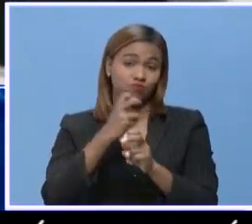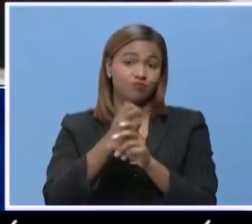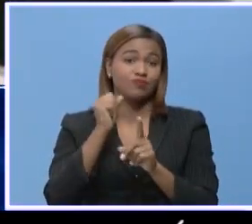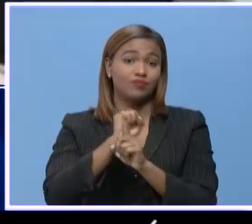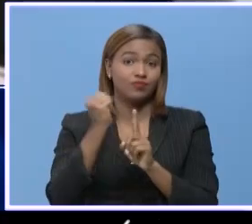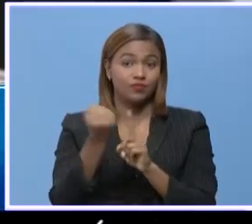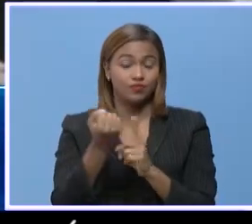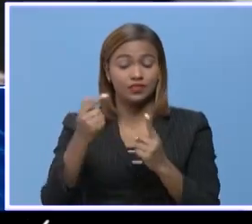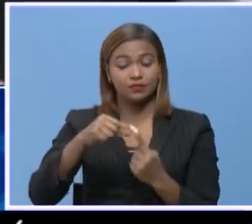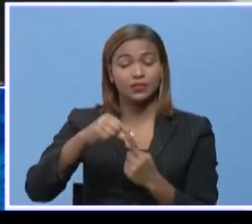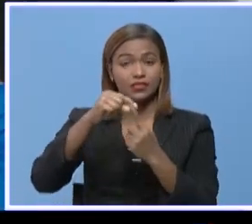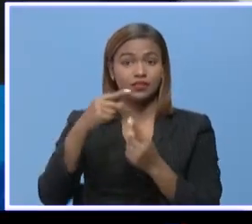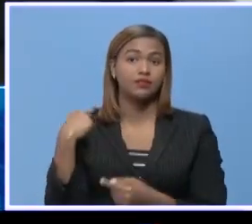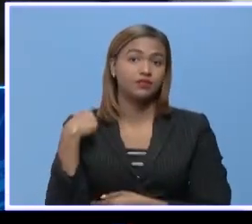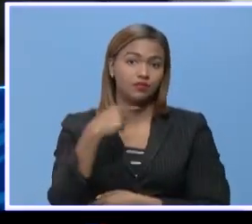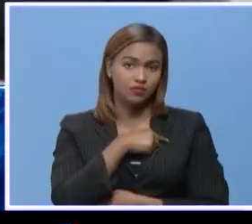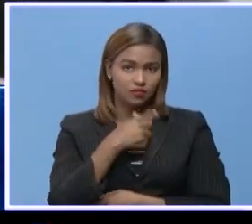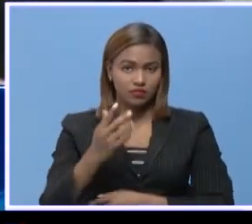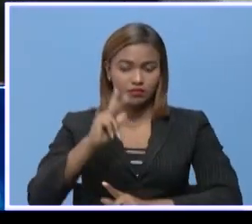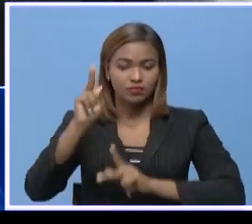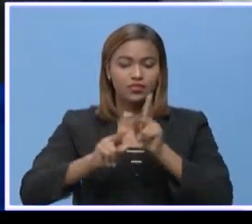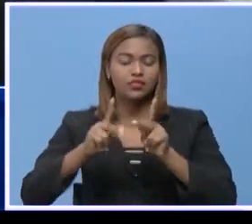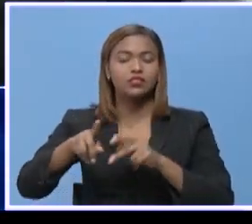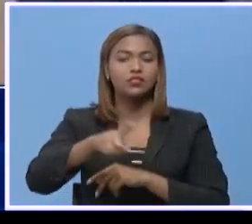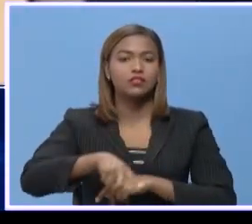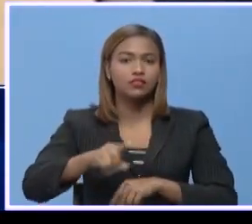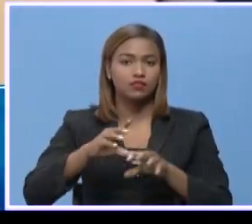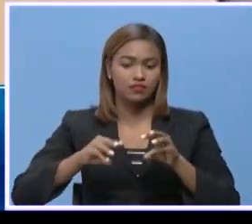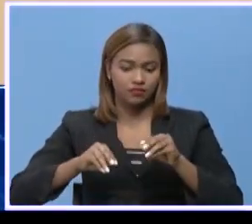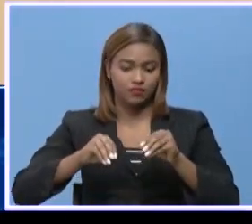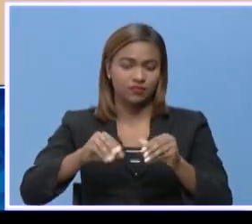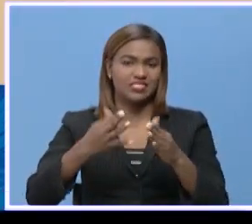Y especialmente nosotros, los ganaderos,